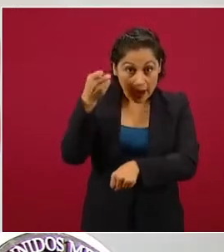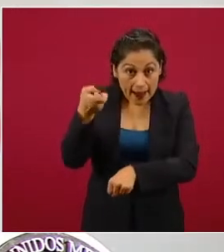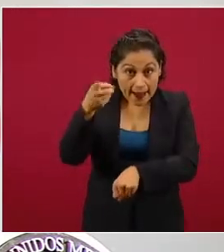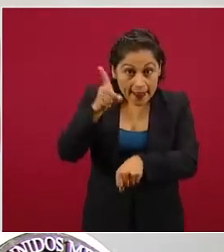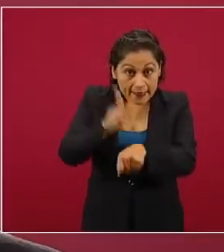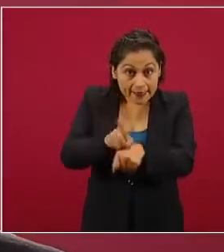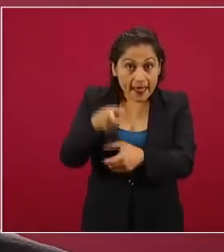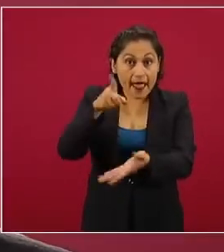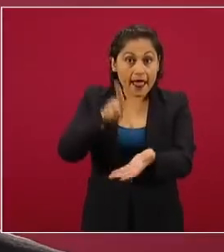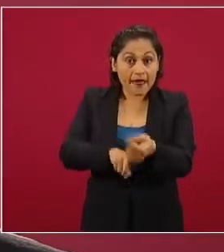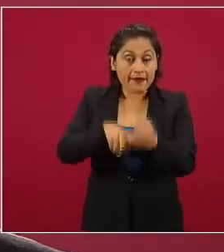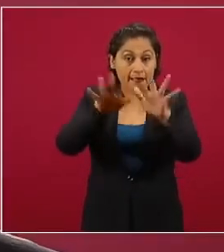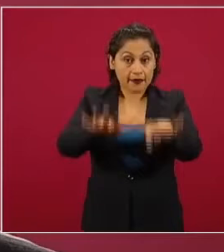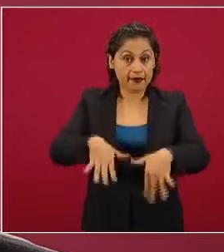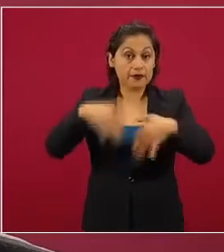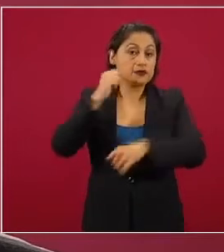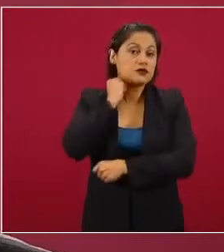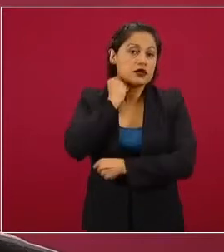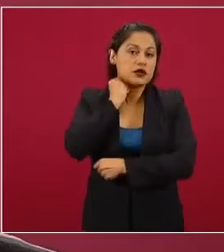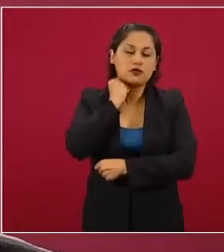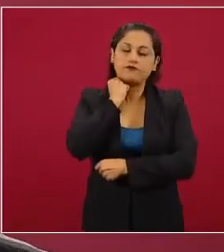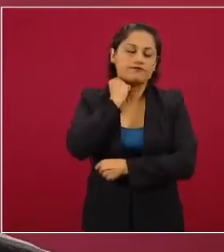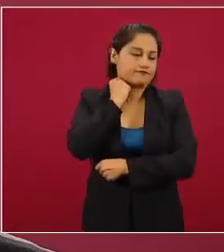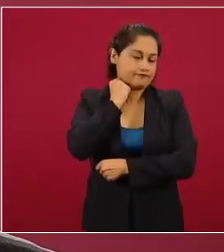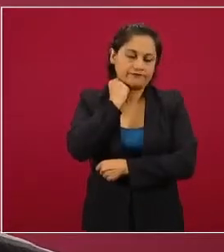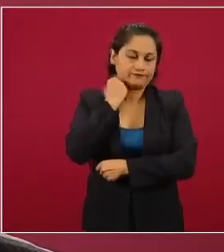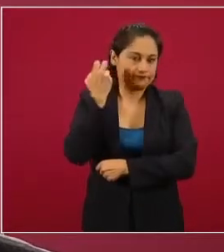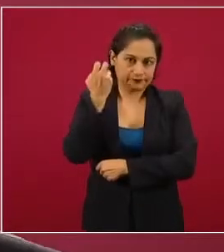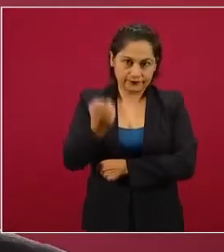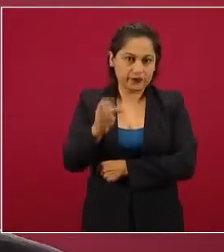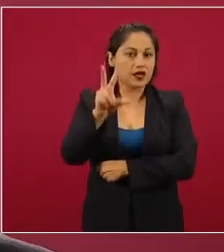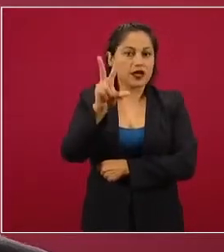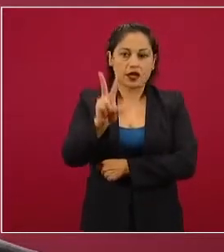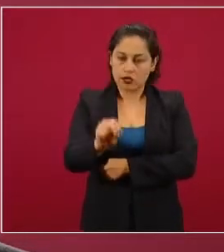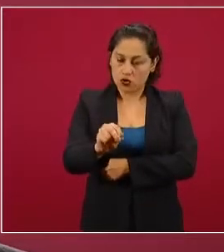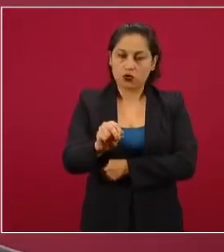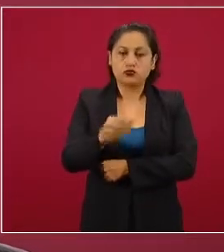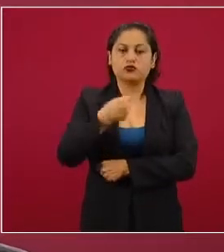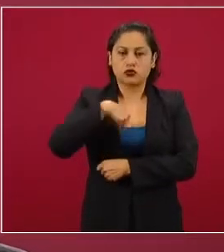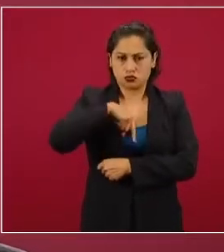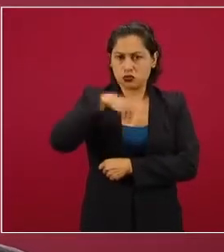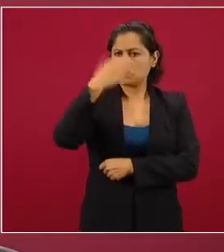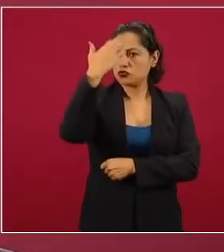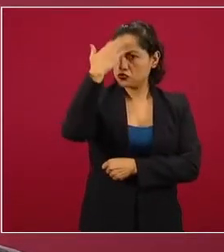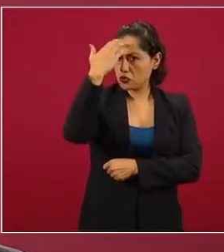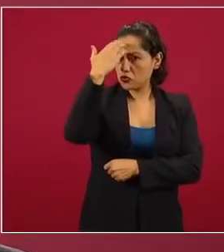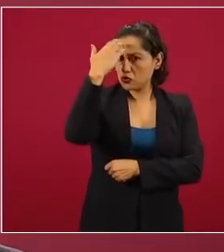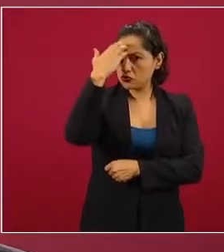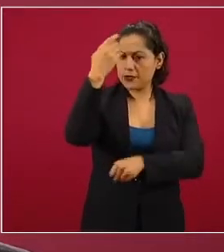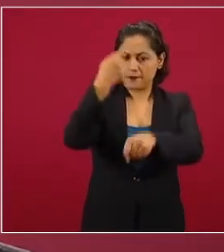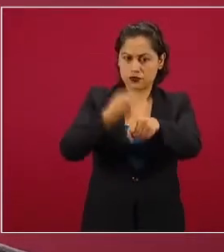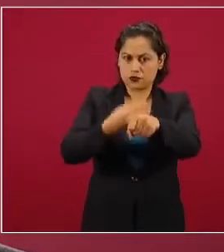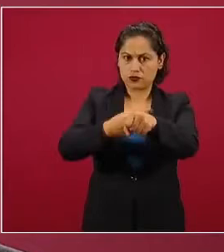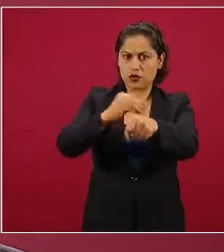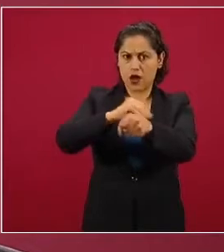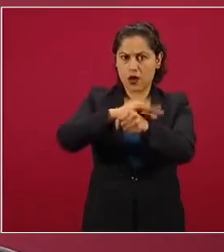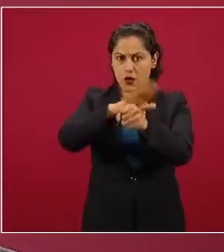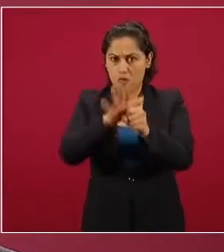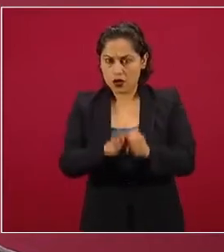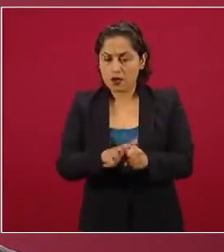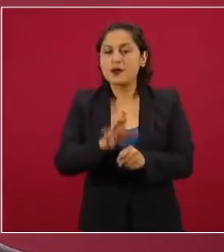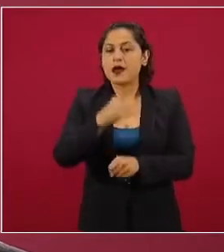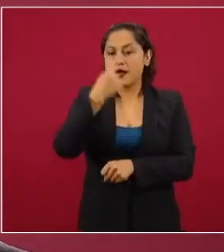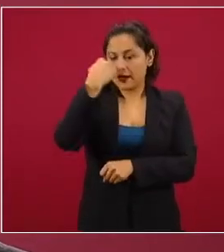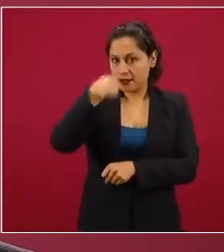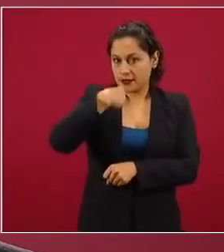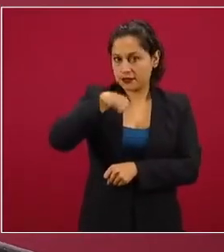qué lo sabemos? Porque conocemos la realidad biológica del coronavirus y sabemos que el periodo de incubación es